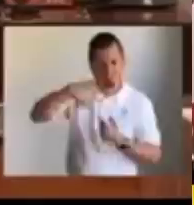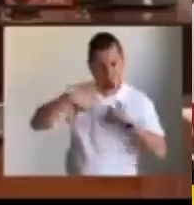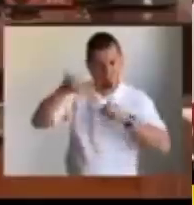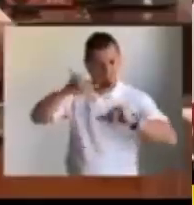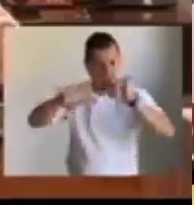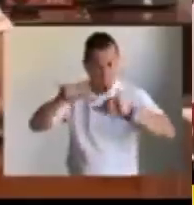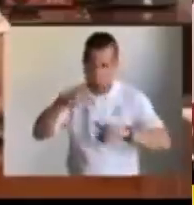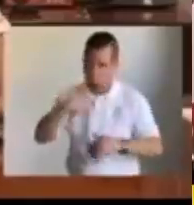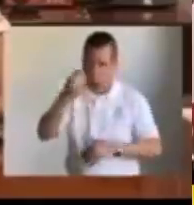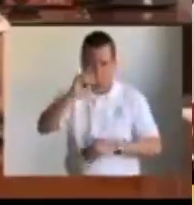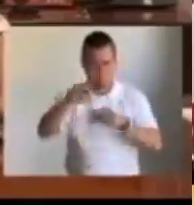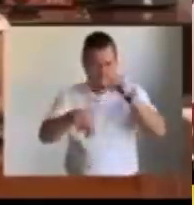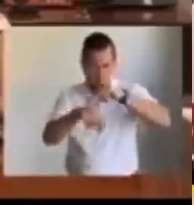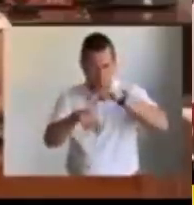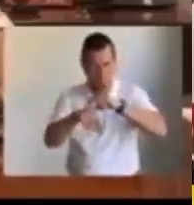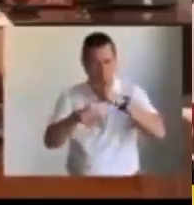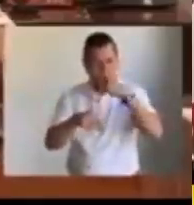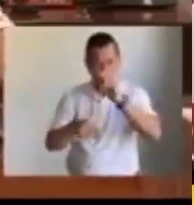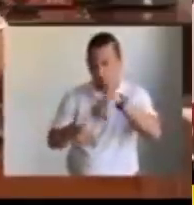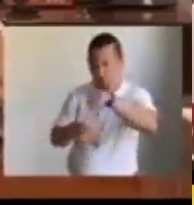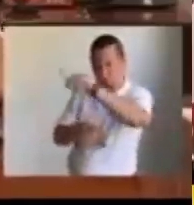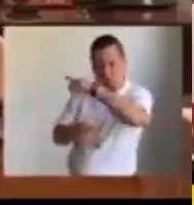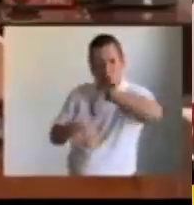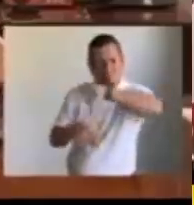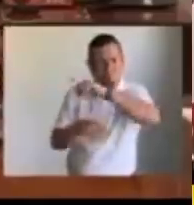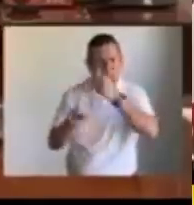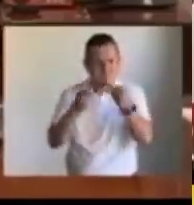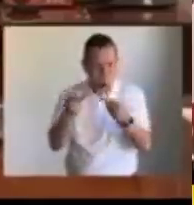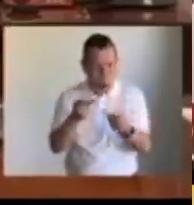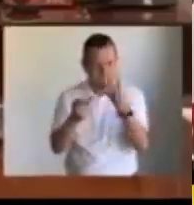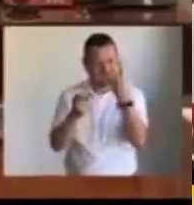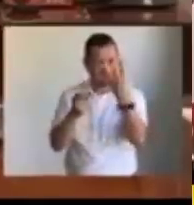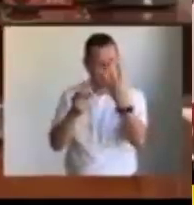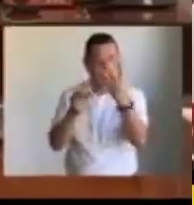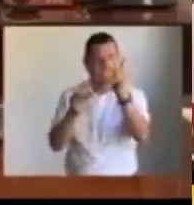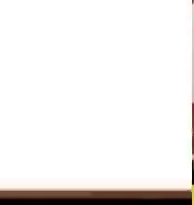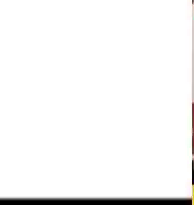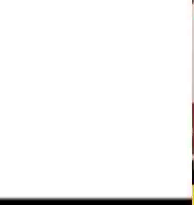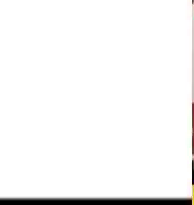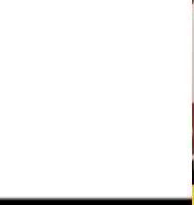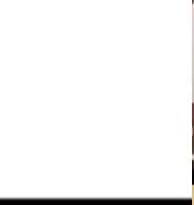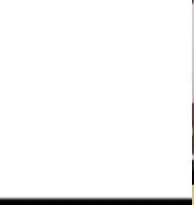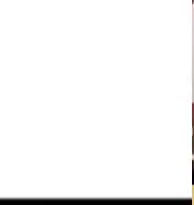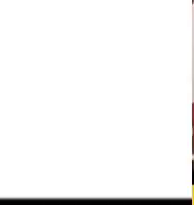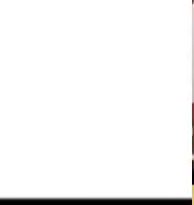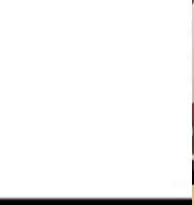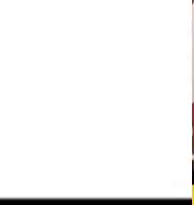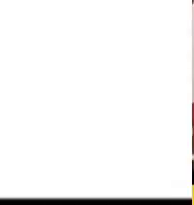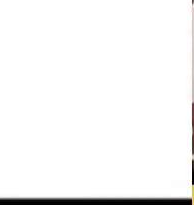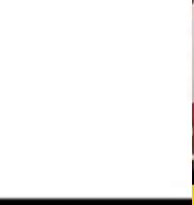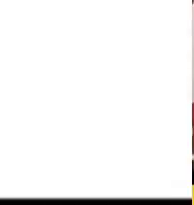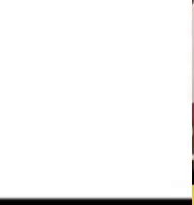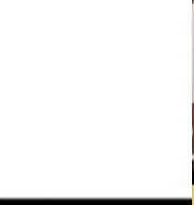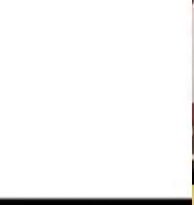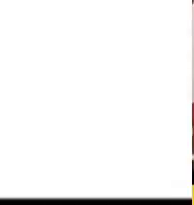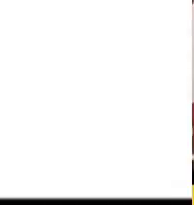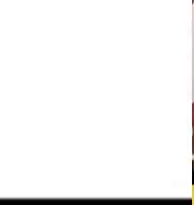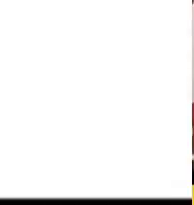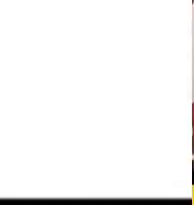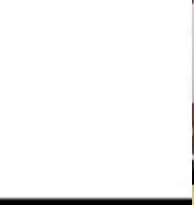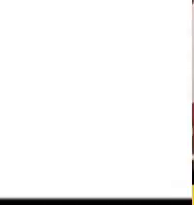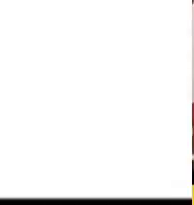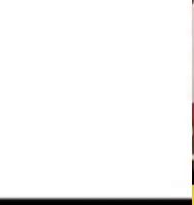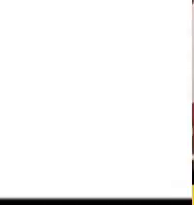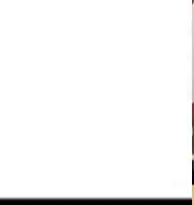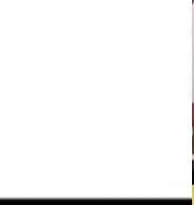experto en estos temas pero entiendo perfectamente que hay cuatro tipos de prueba las PCR en tiempo real conocidas